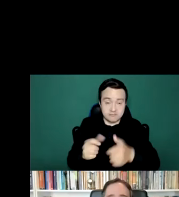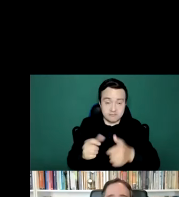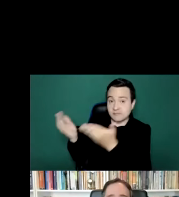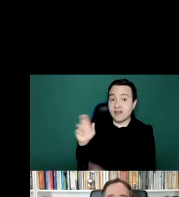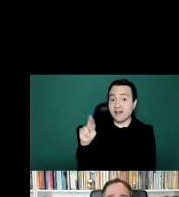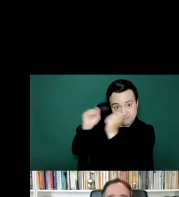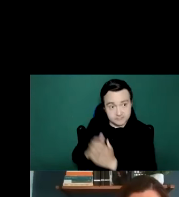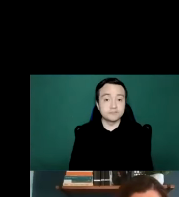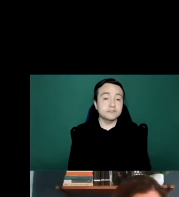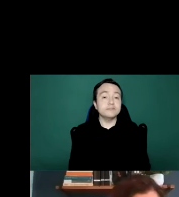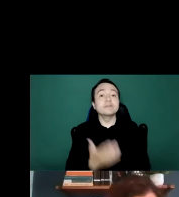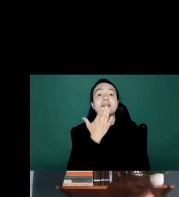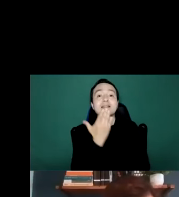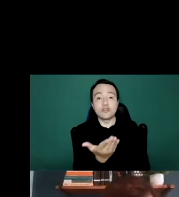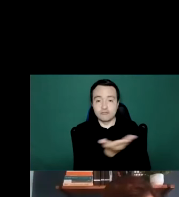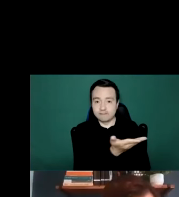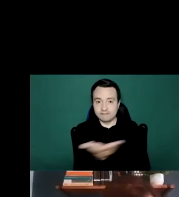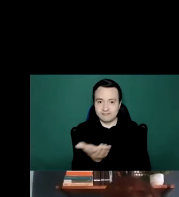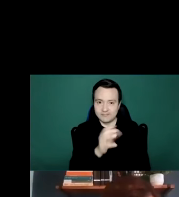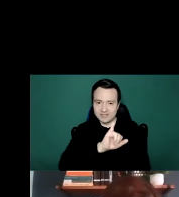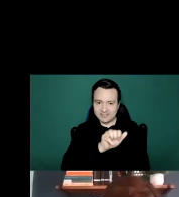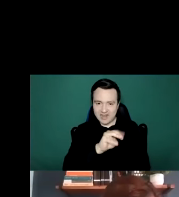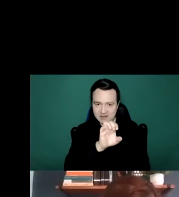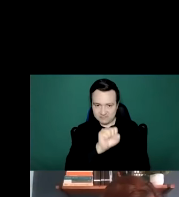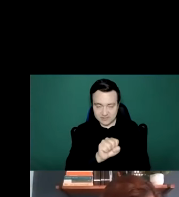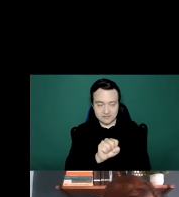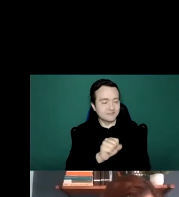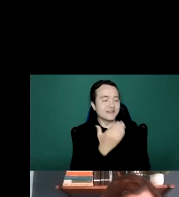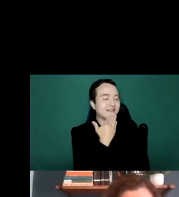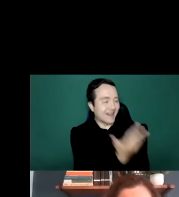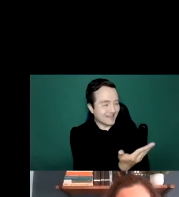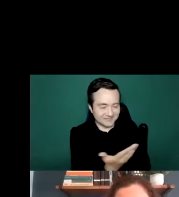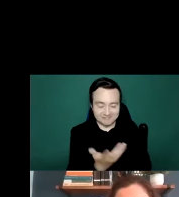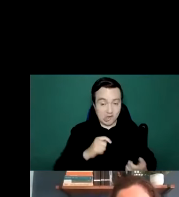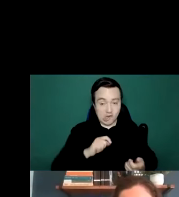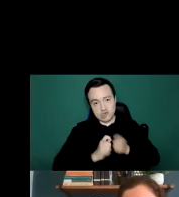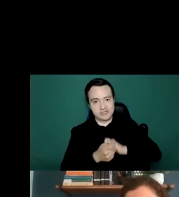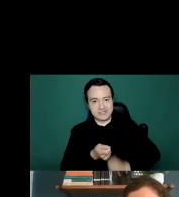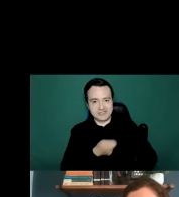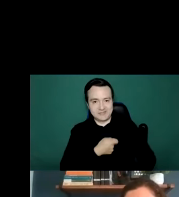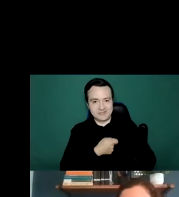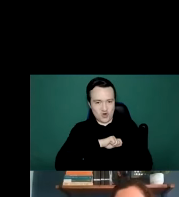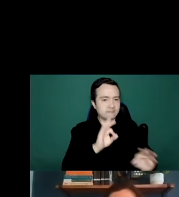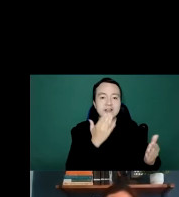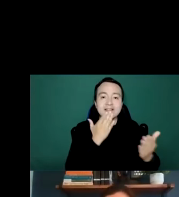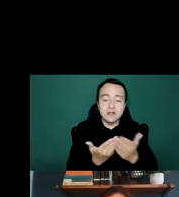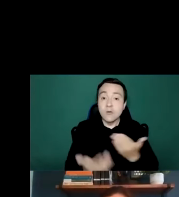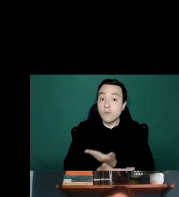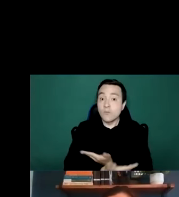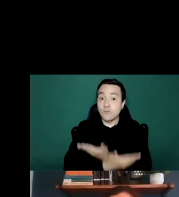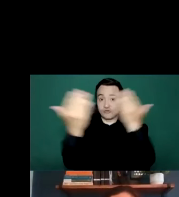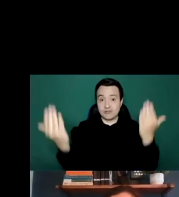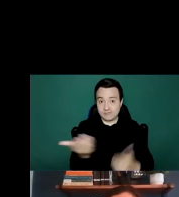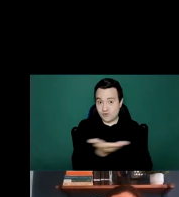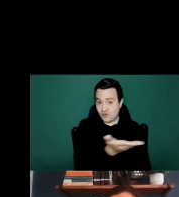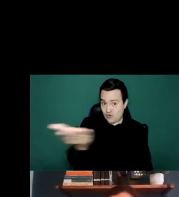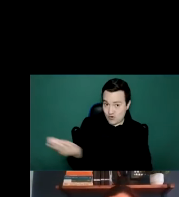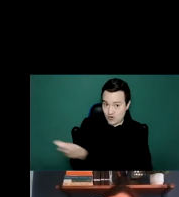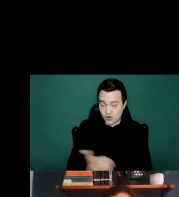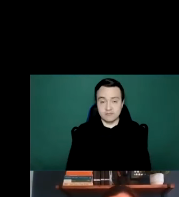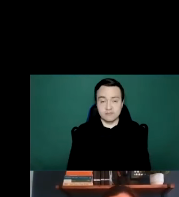Thank you, James, and I'm sorry, gracias, James, y buenos días a todos y todas. Antes de empezar,